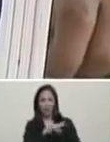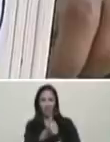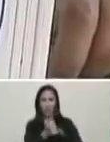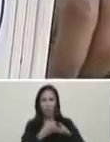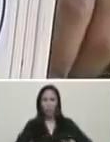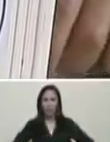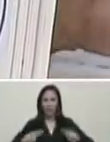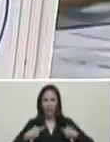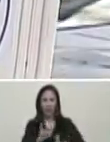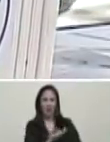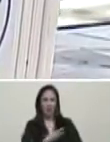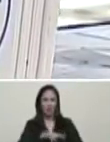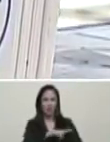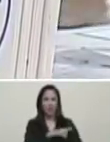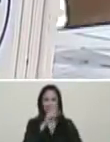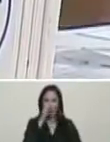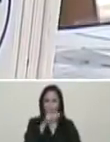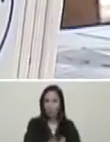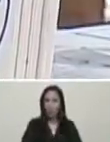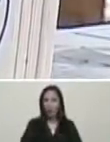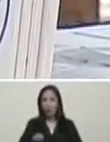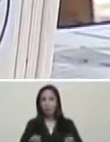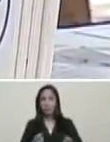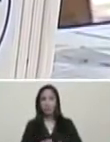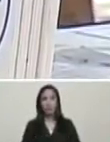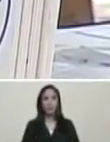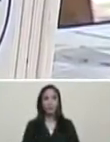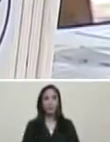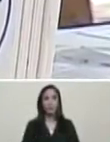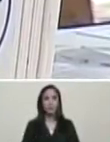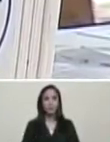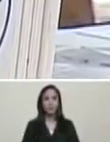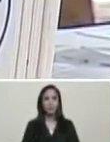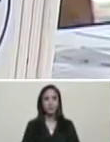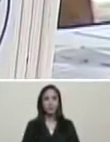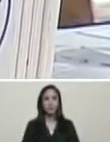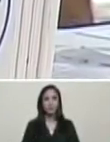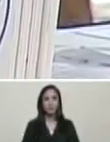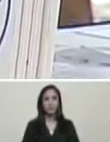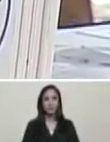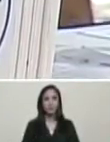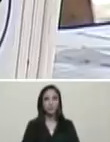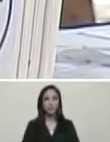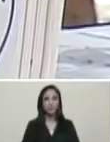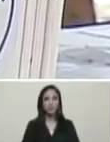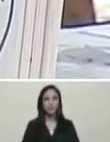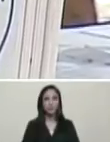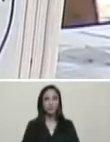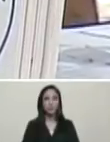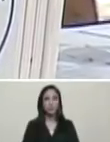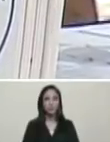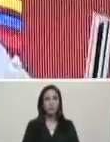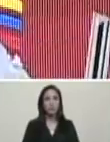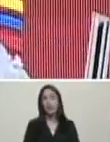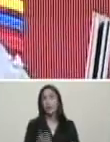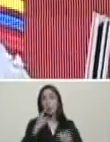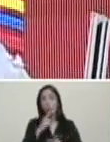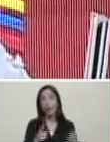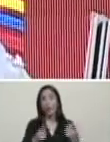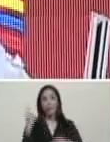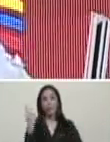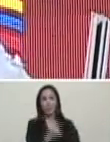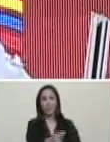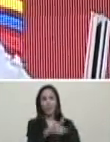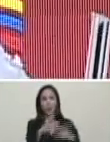del show para provocar que está haciendo el gobierno oligárquico de Colombia por mandato de Donald Trump